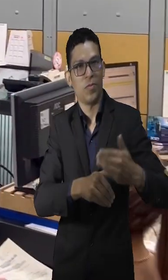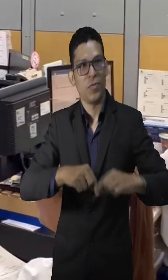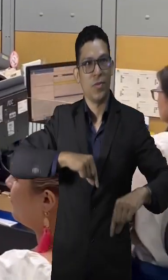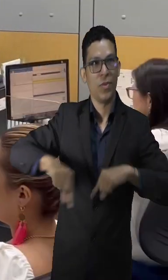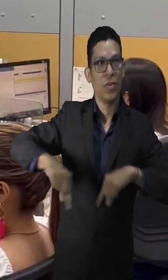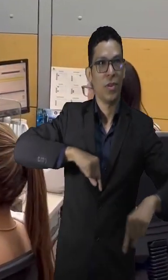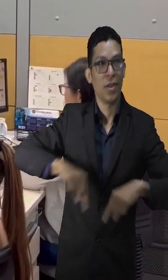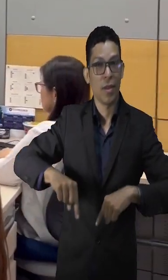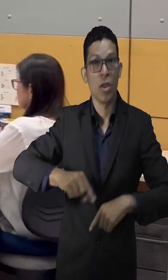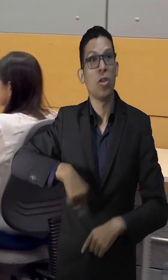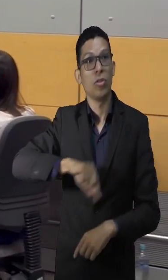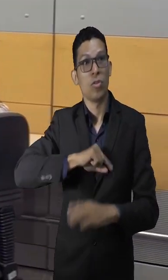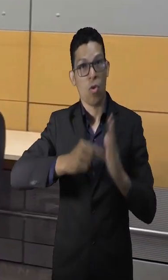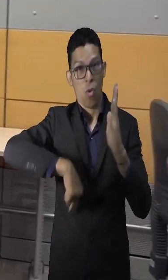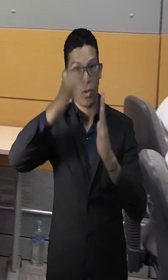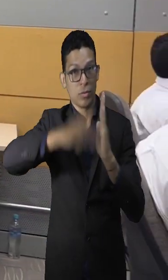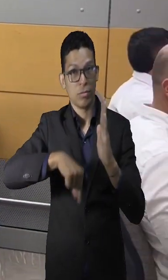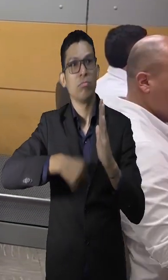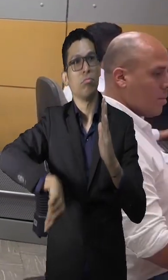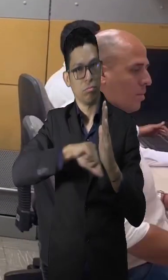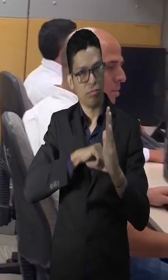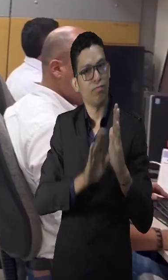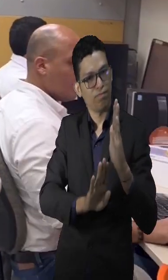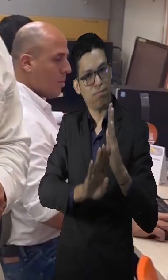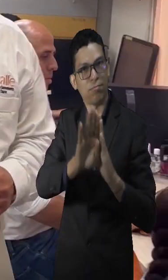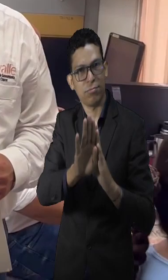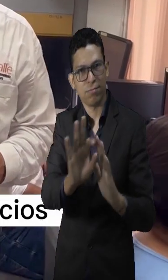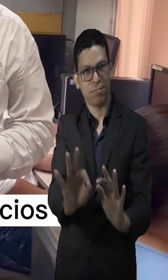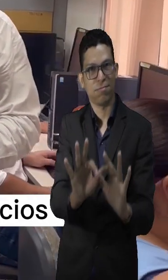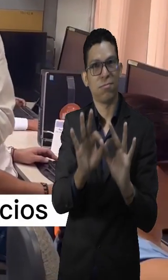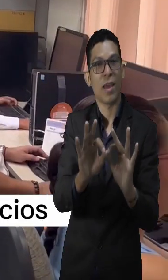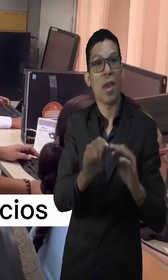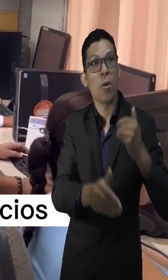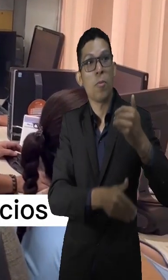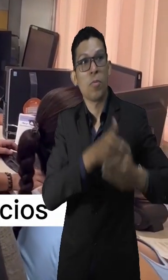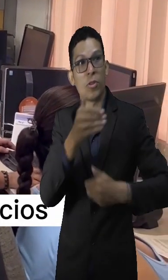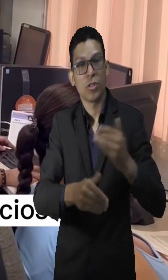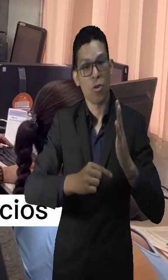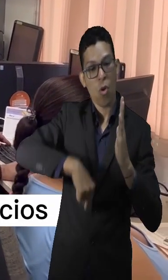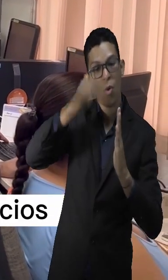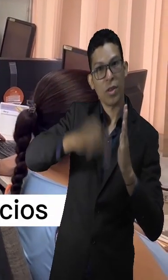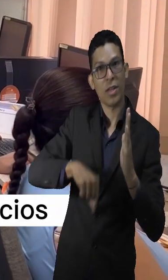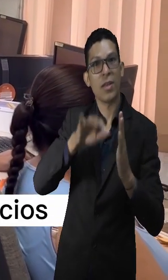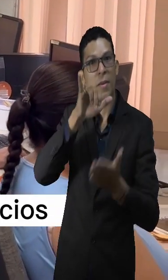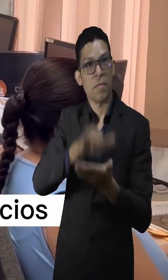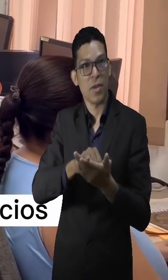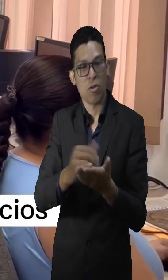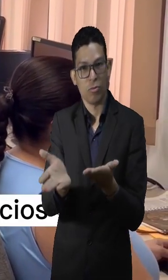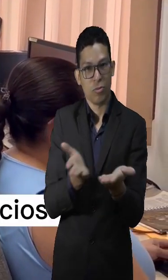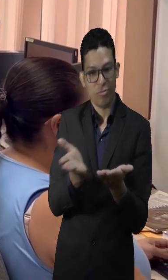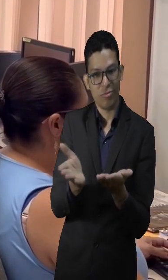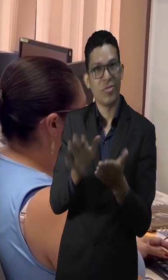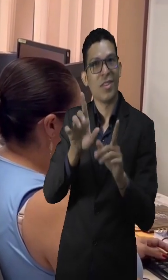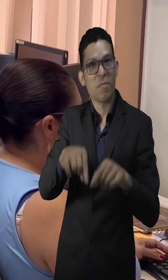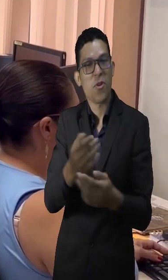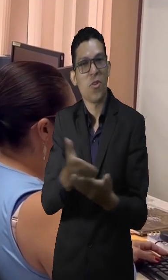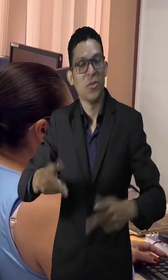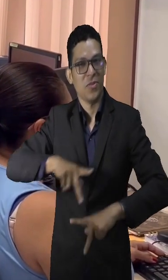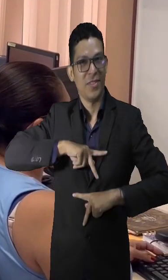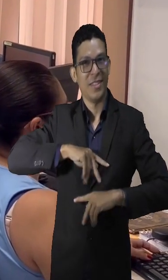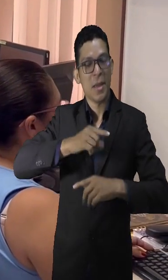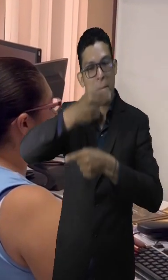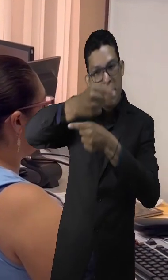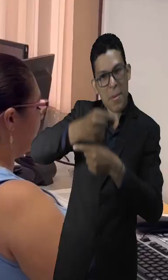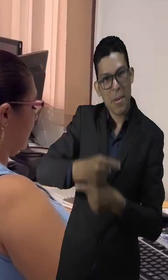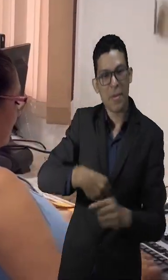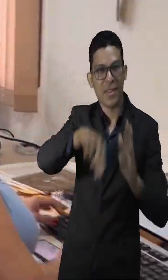administrativos y desde contratación adelantamos de manera eficaz los procesos de contratación de bienes y servicios en cumplimiento